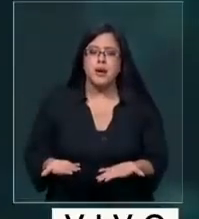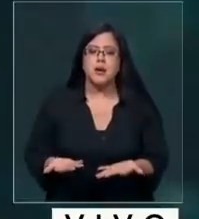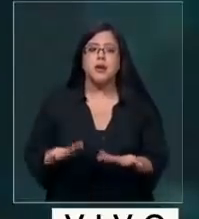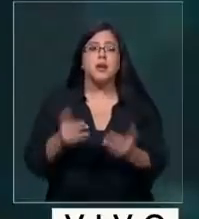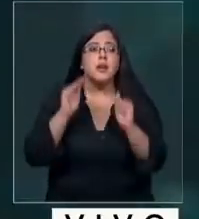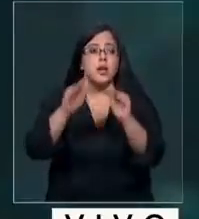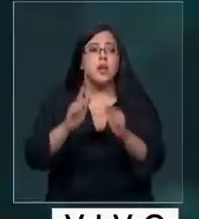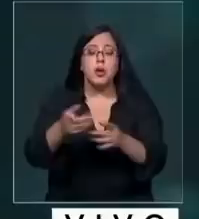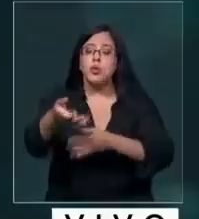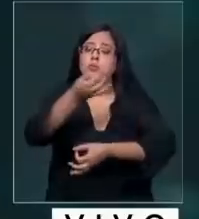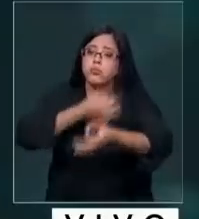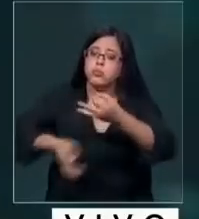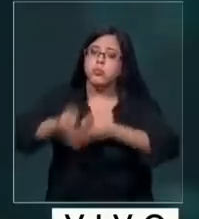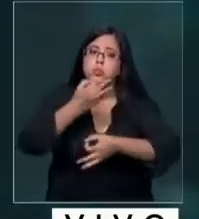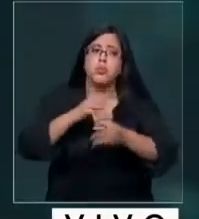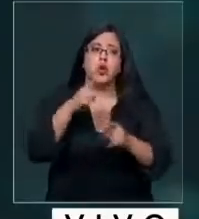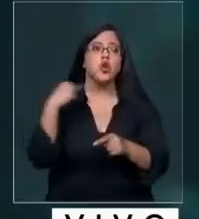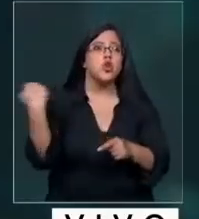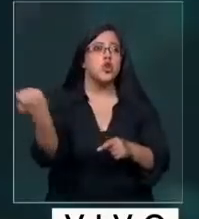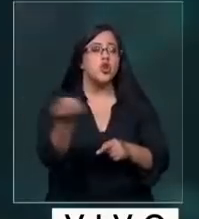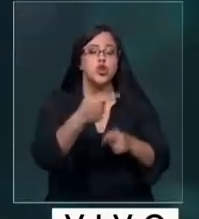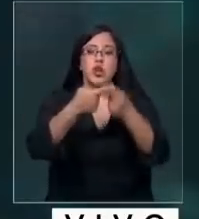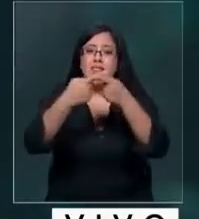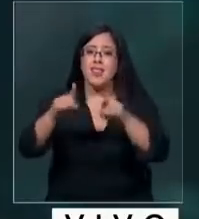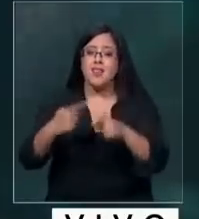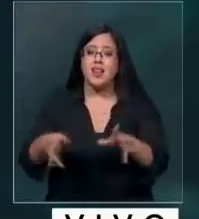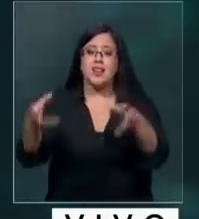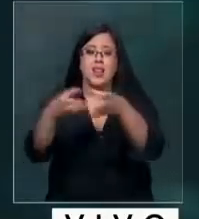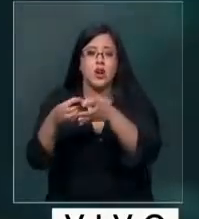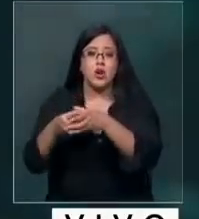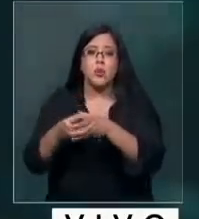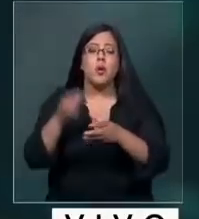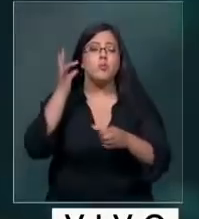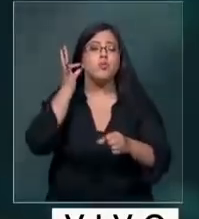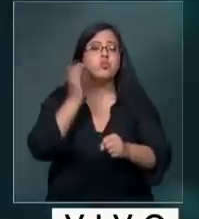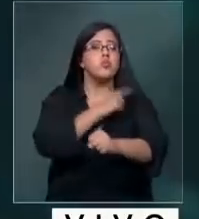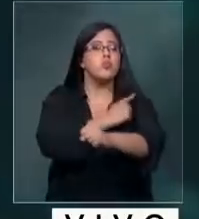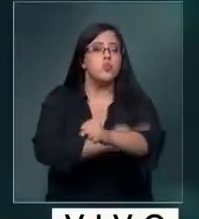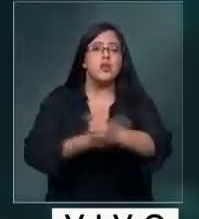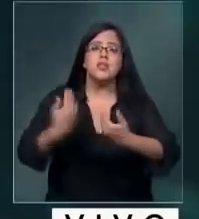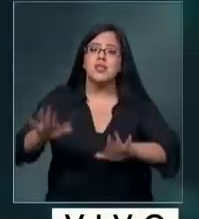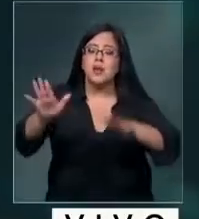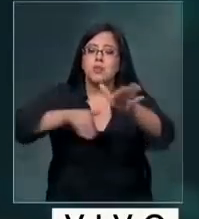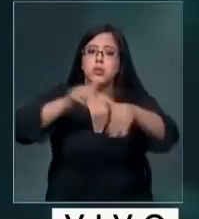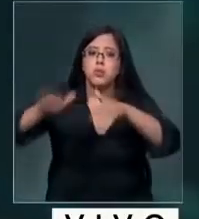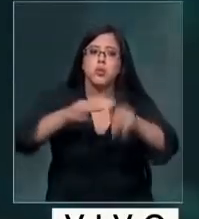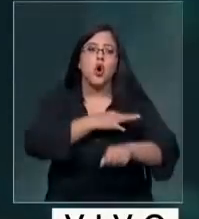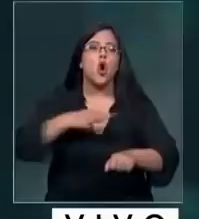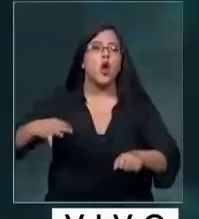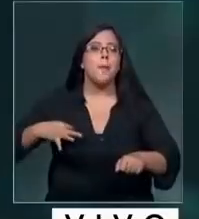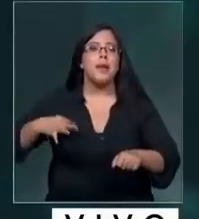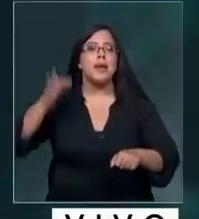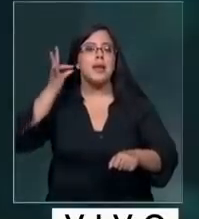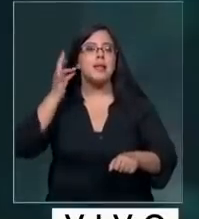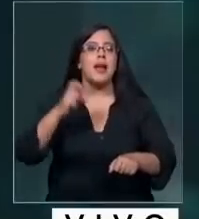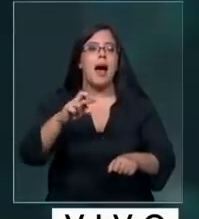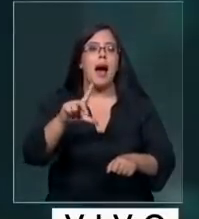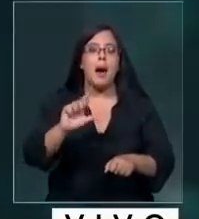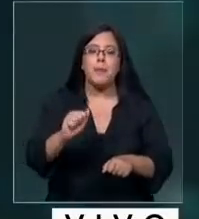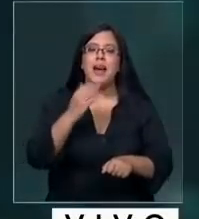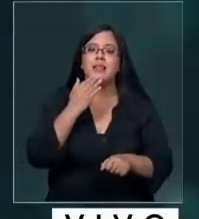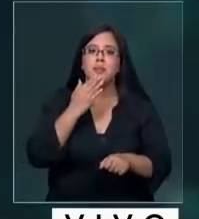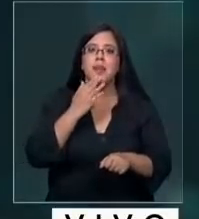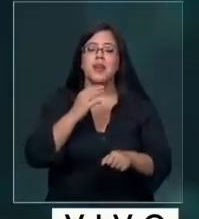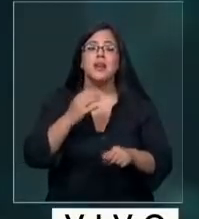comenta tu nosotras desde diversas organizaciones feministas que fuimos convocada esa reunión con la ministra plaza y también con la subsecretaria prevención del